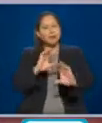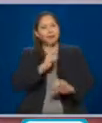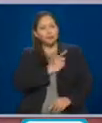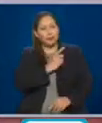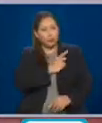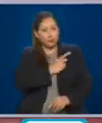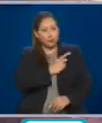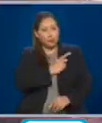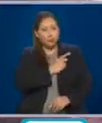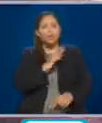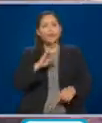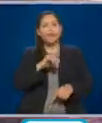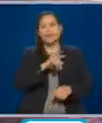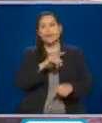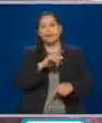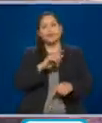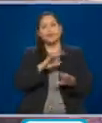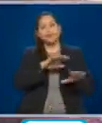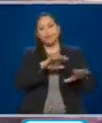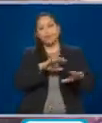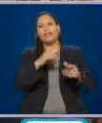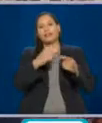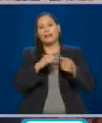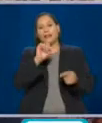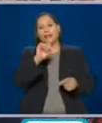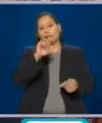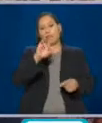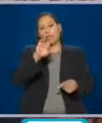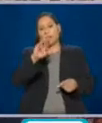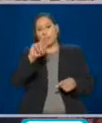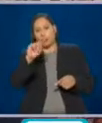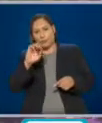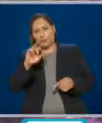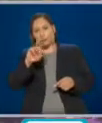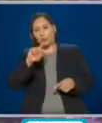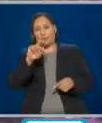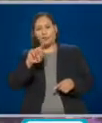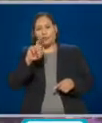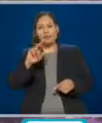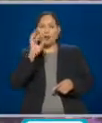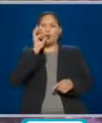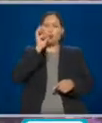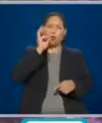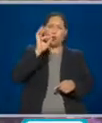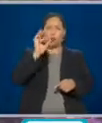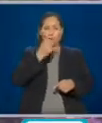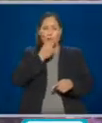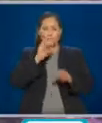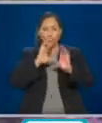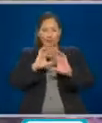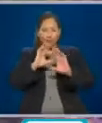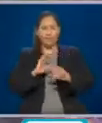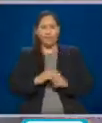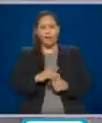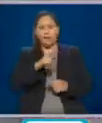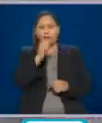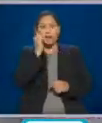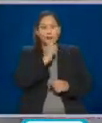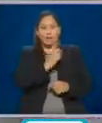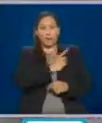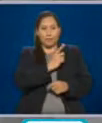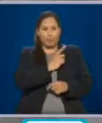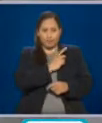solista por excelencia y es Alberto Vázquez, él es de Guaymas, originario de Guaymas, y él nunca estuvo en un grupo, él siempre fue